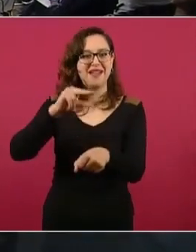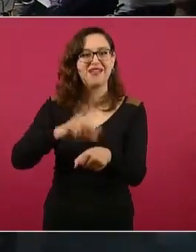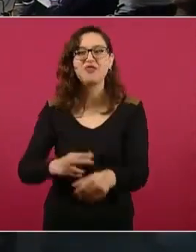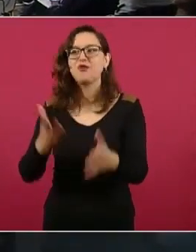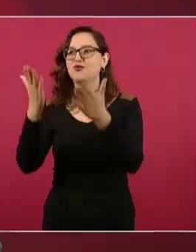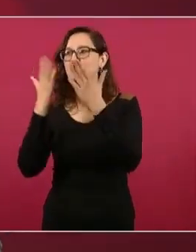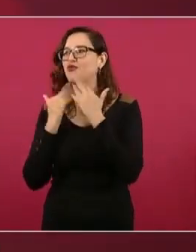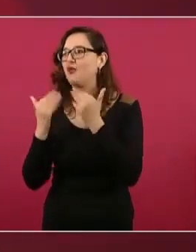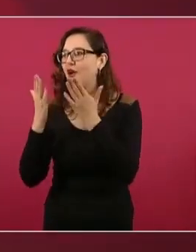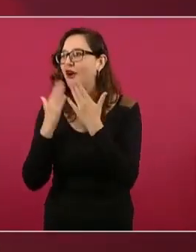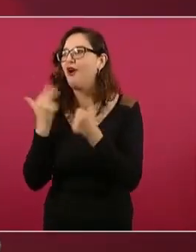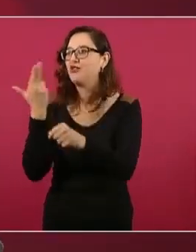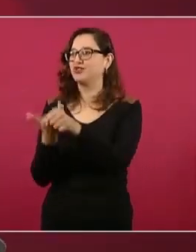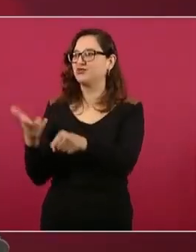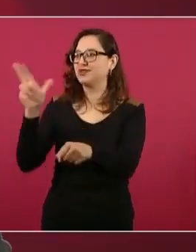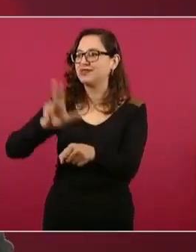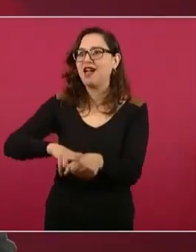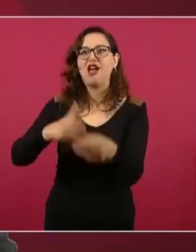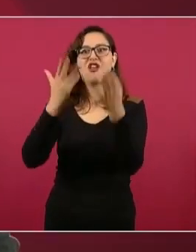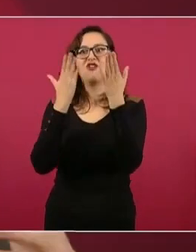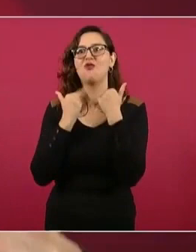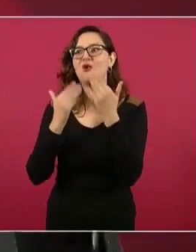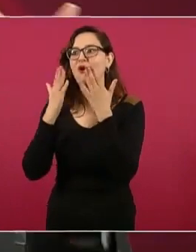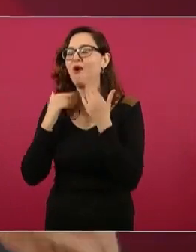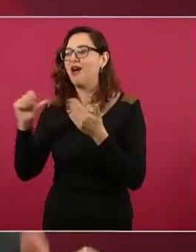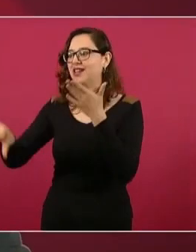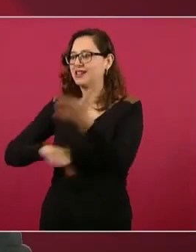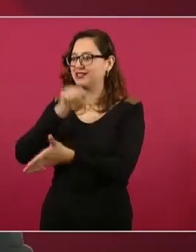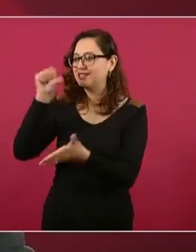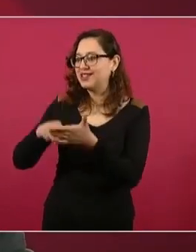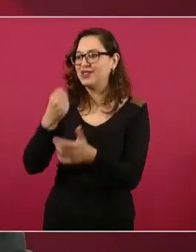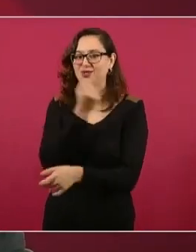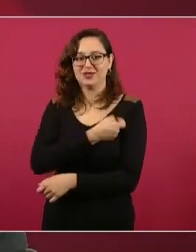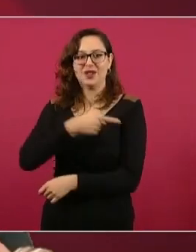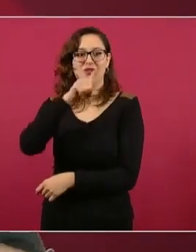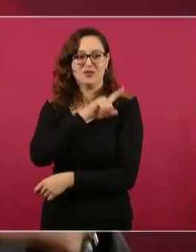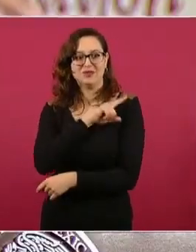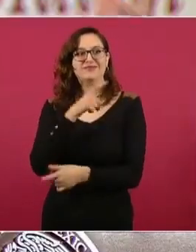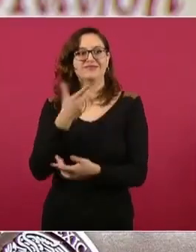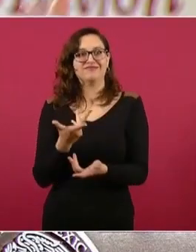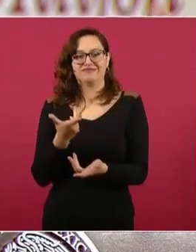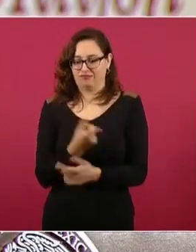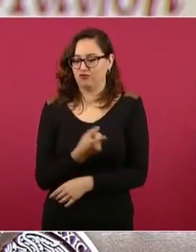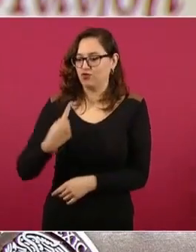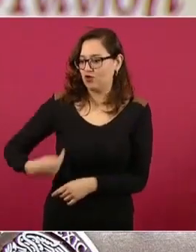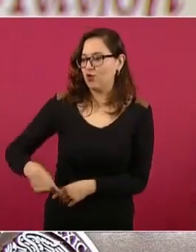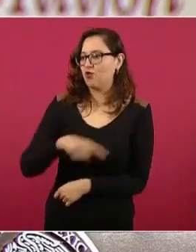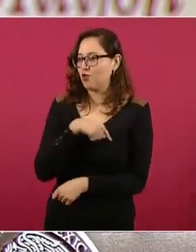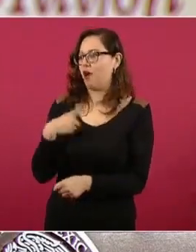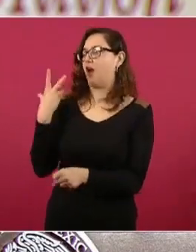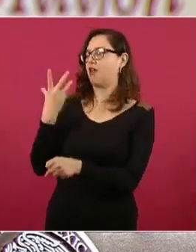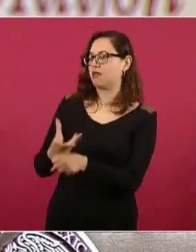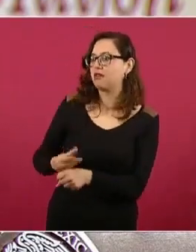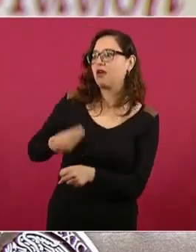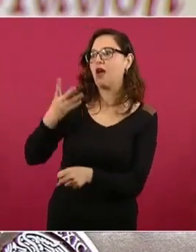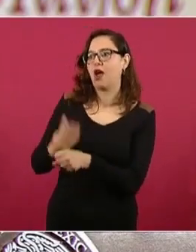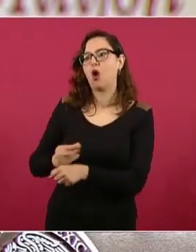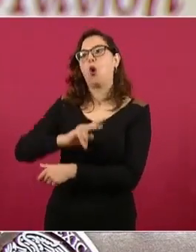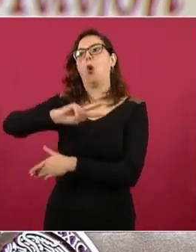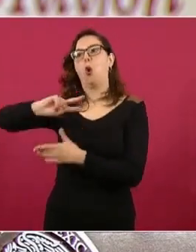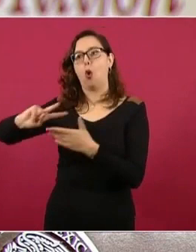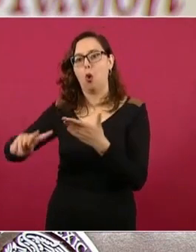de consultorios, de centros de salud. Por eso lo estamos recuperando, estamos instalando